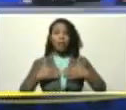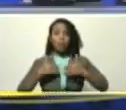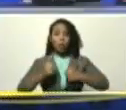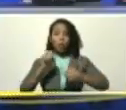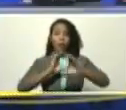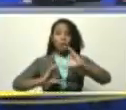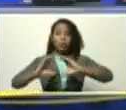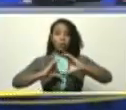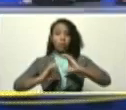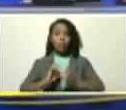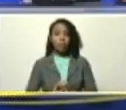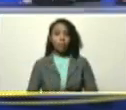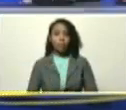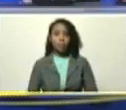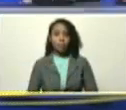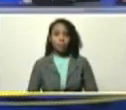ciencia.